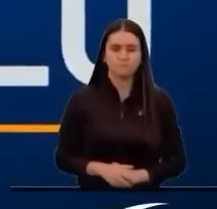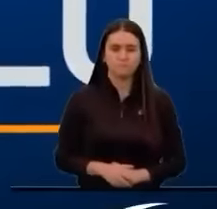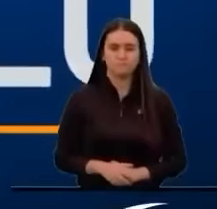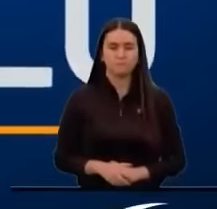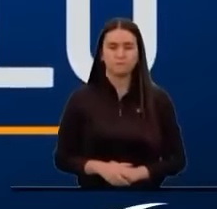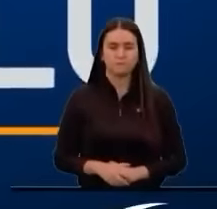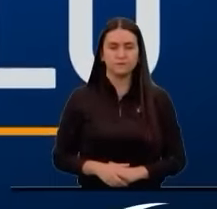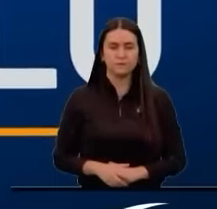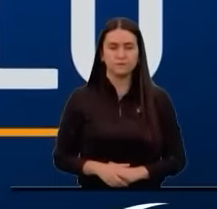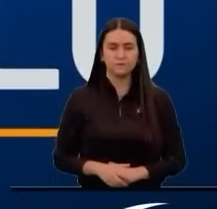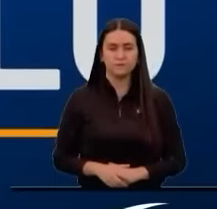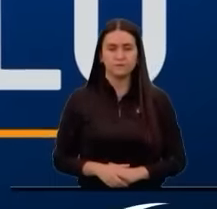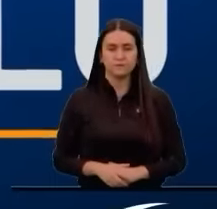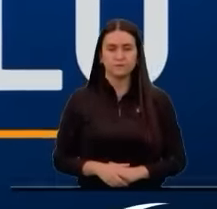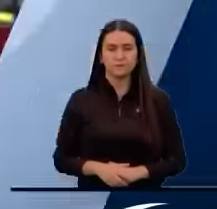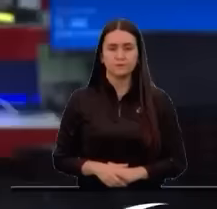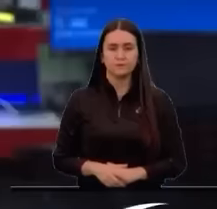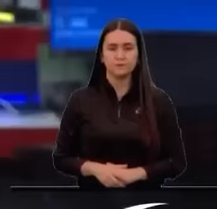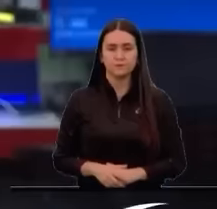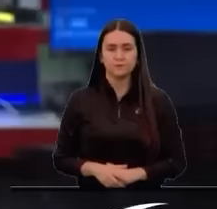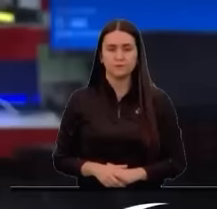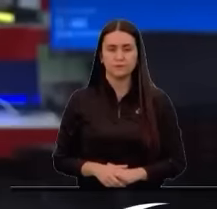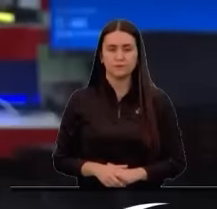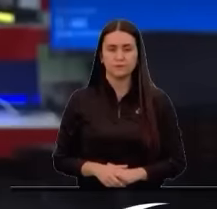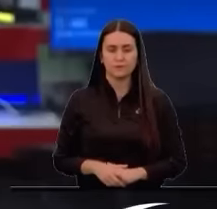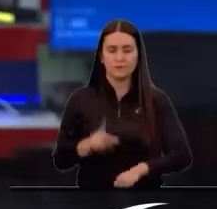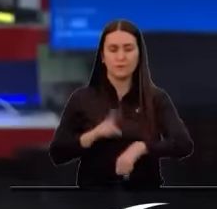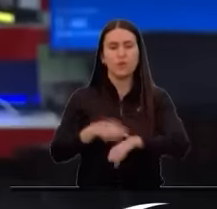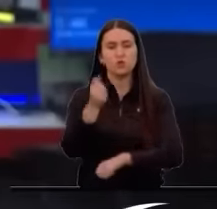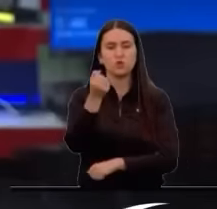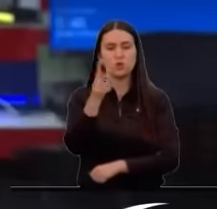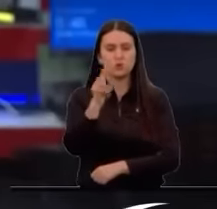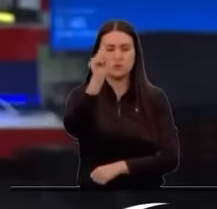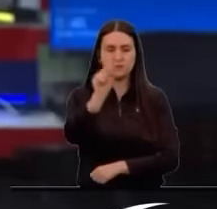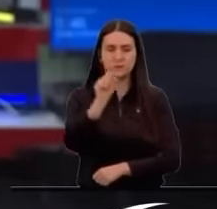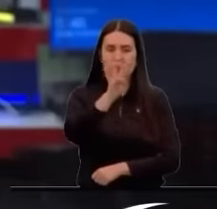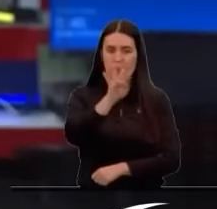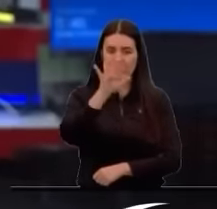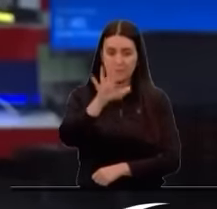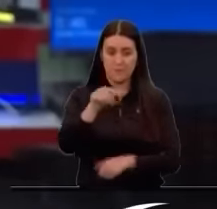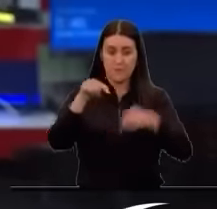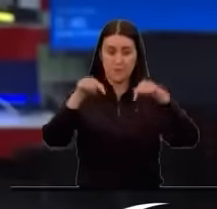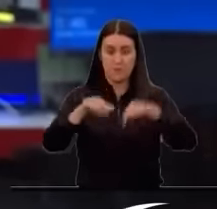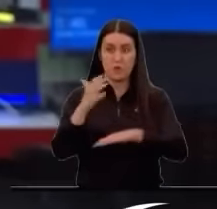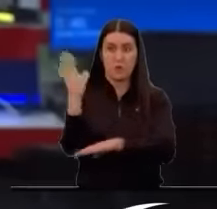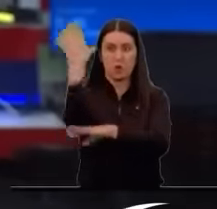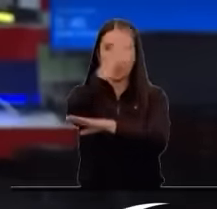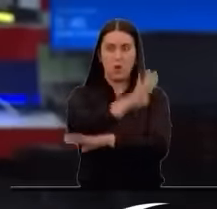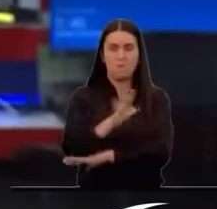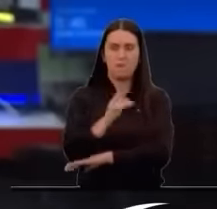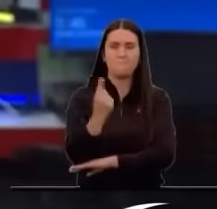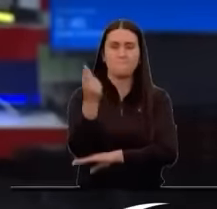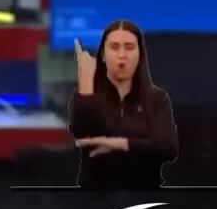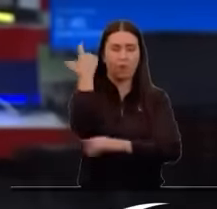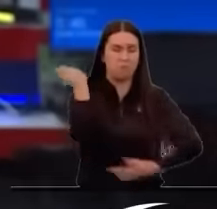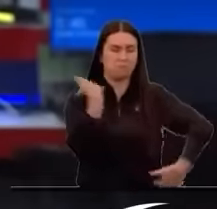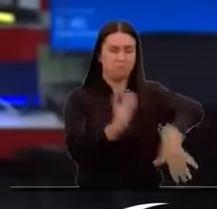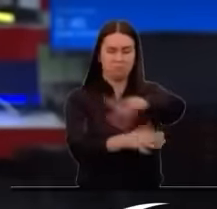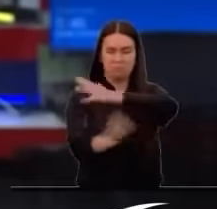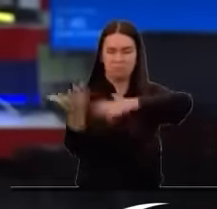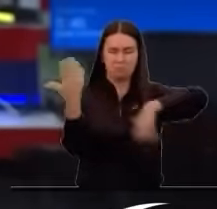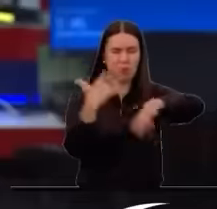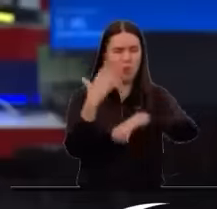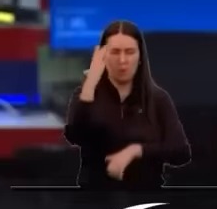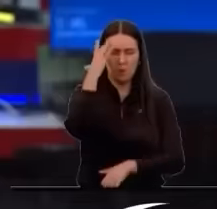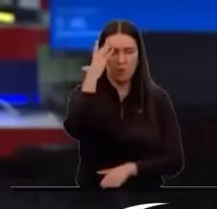Noticia en desarrollo en Noticias Caracol. 12:45. En el país hay una tormenta política por cuenta de las declaraciones